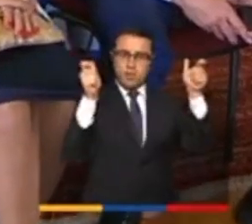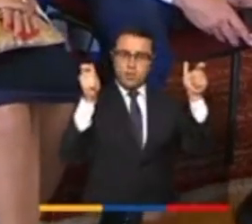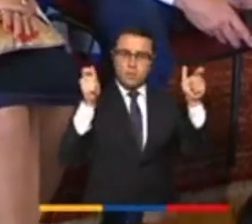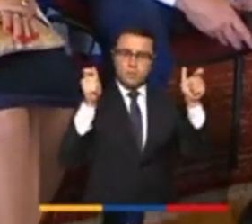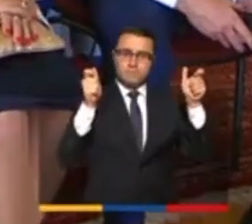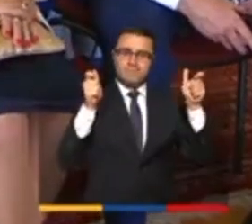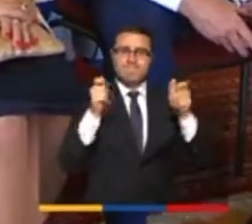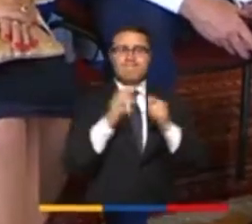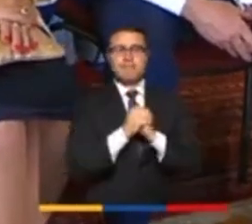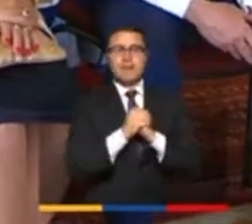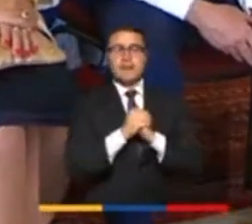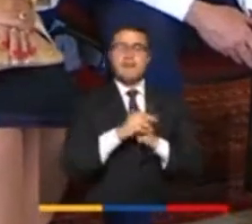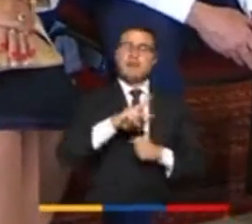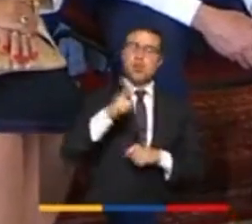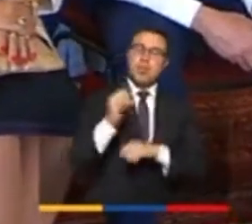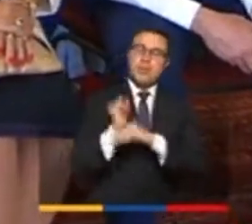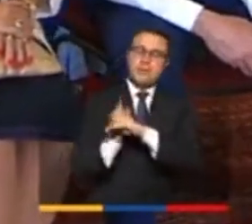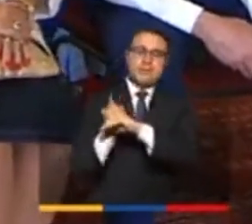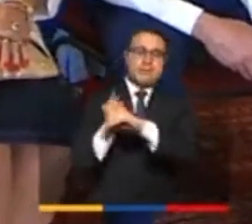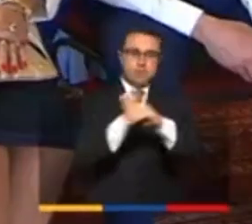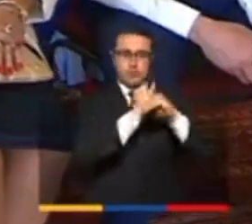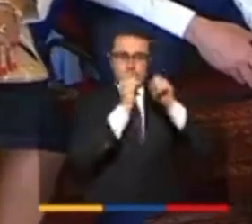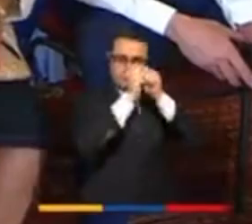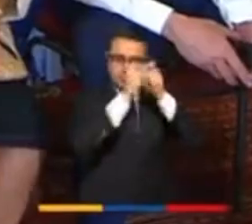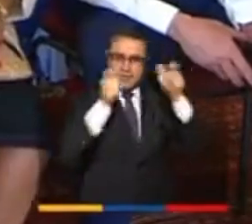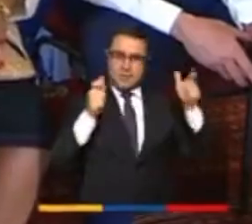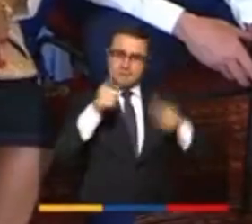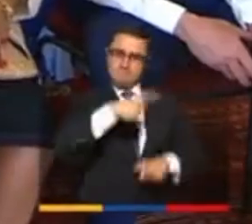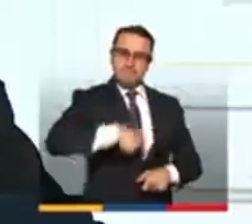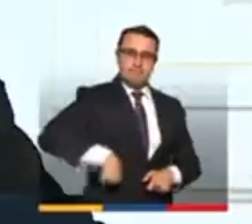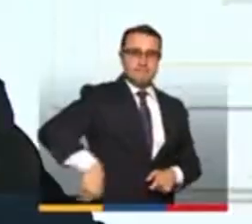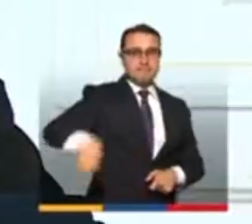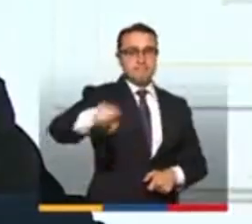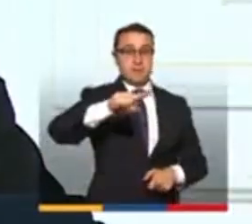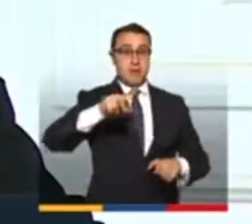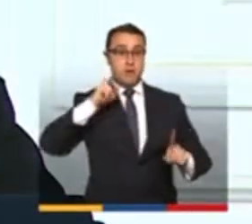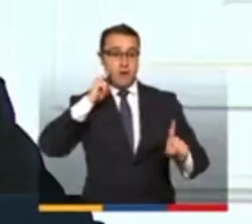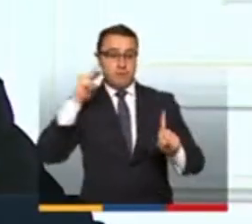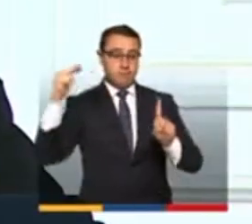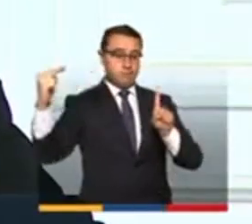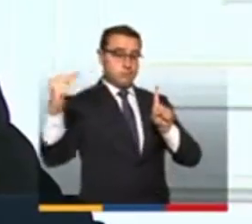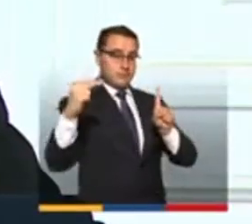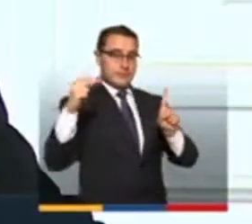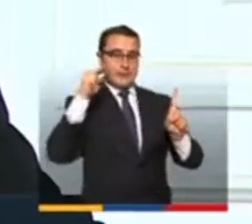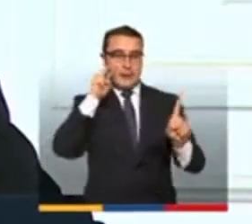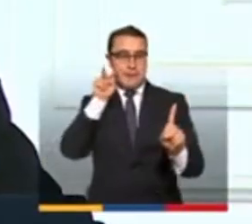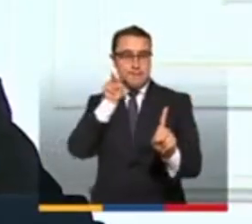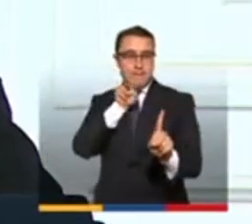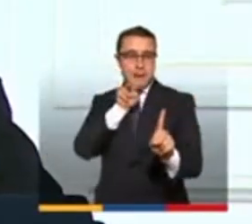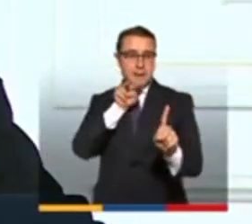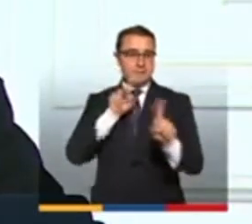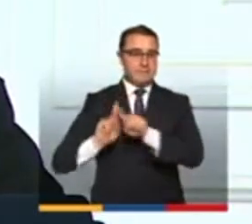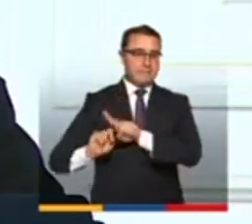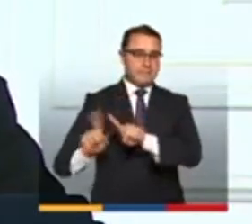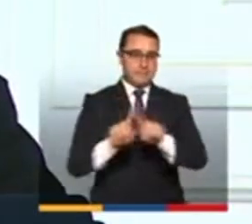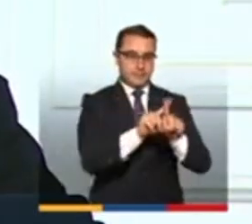más otras instituciones del Estado, tiene un sesgo que esta mañana estábamos analizando